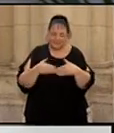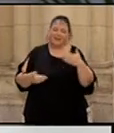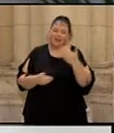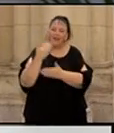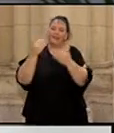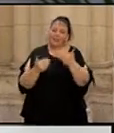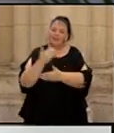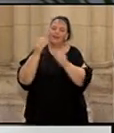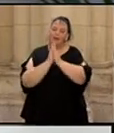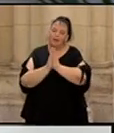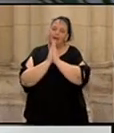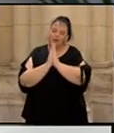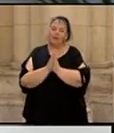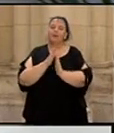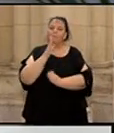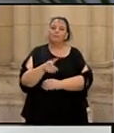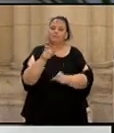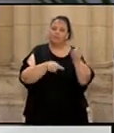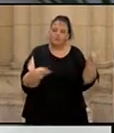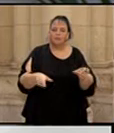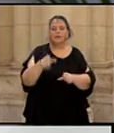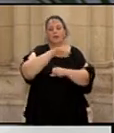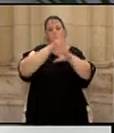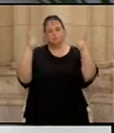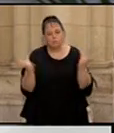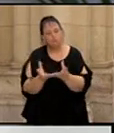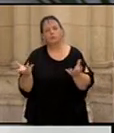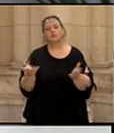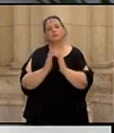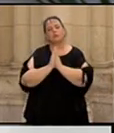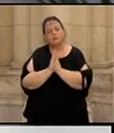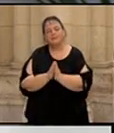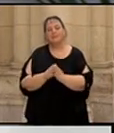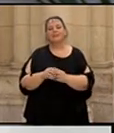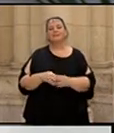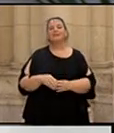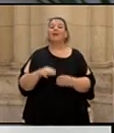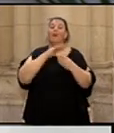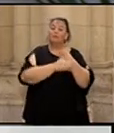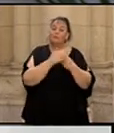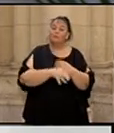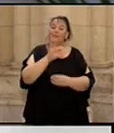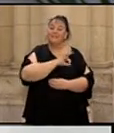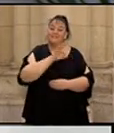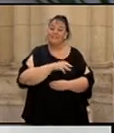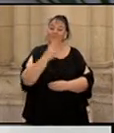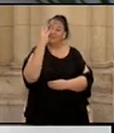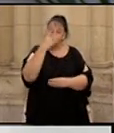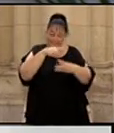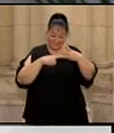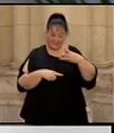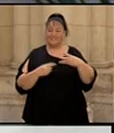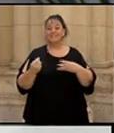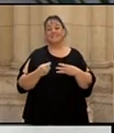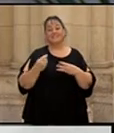día, orando por los hombres y por la humanidad. Los tres rasgos del consuelo del Señor, los que yo